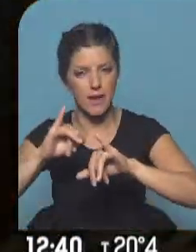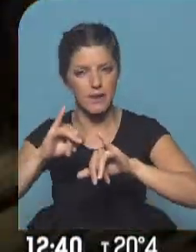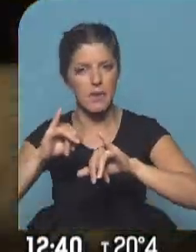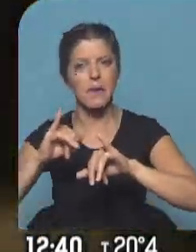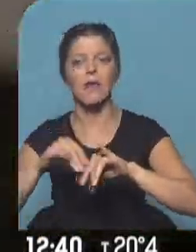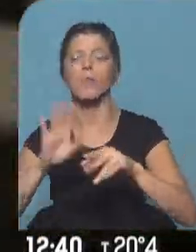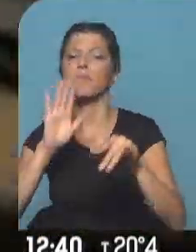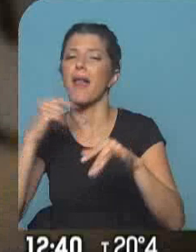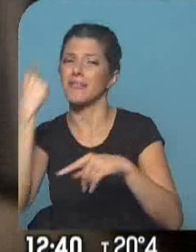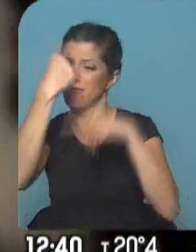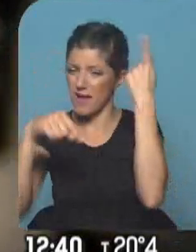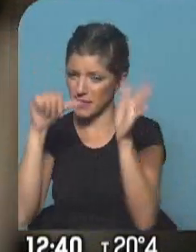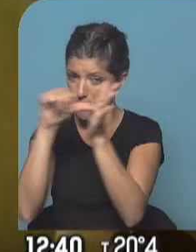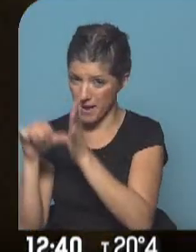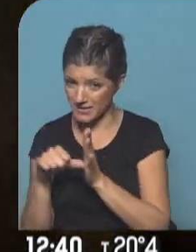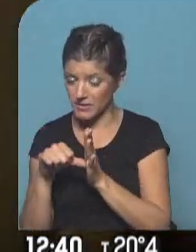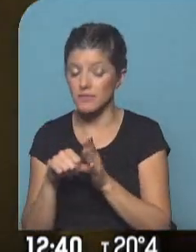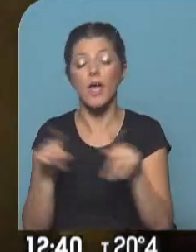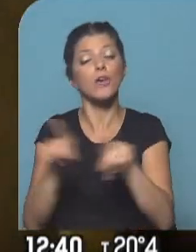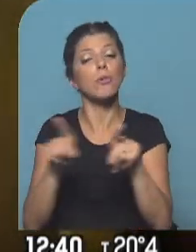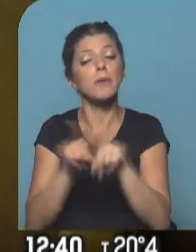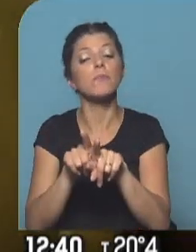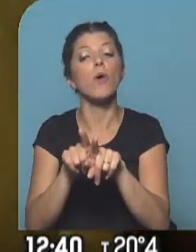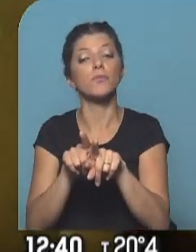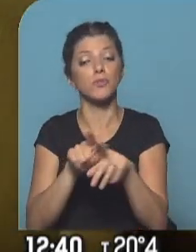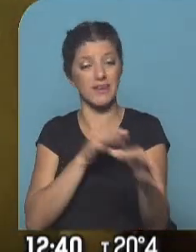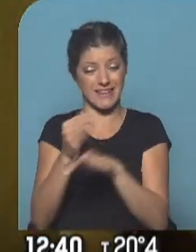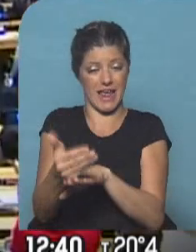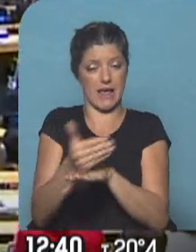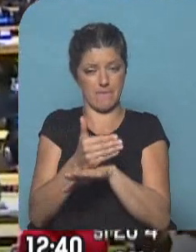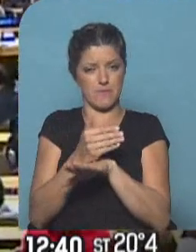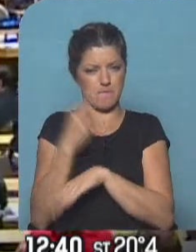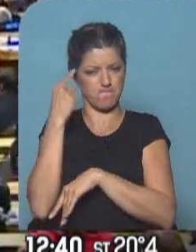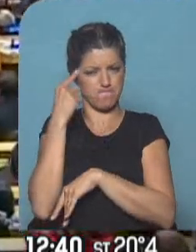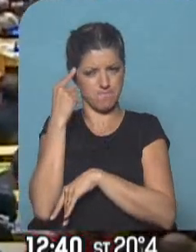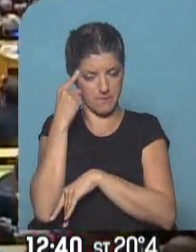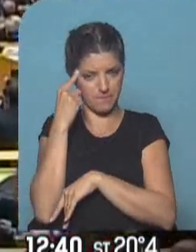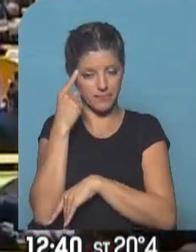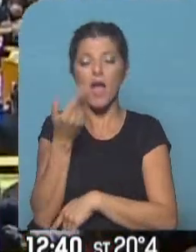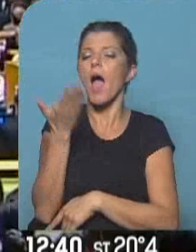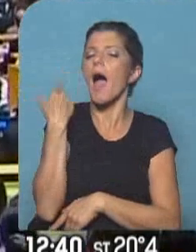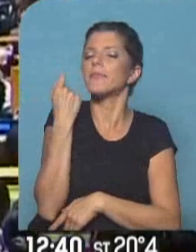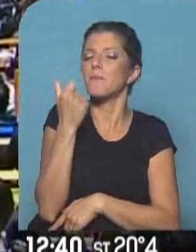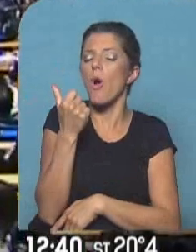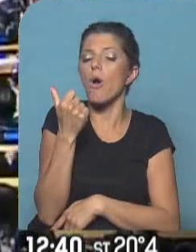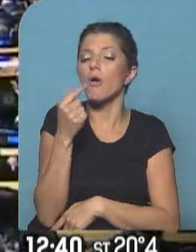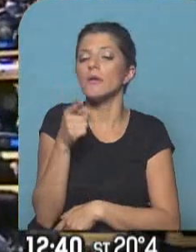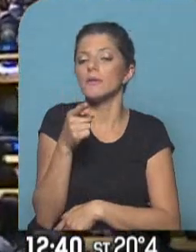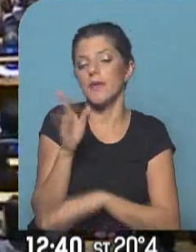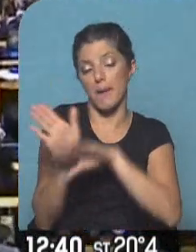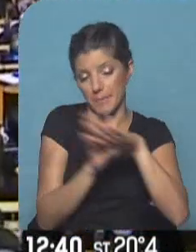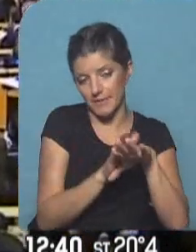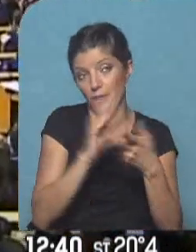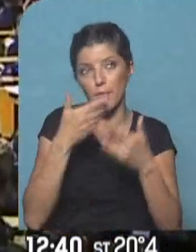destinatarios. Estos mensajes siguen estrategias racionales previamente elaboradas. Las declaraciones recientes, más allá de su